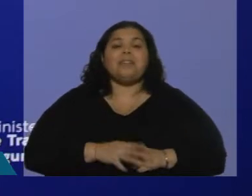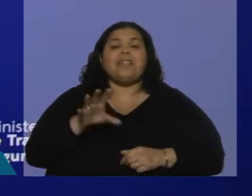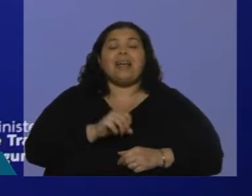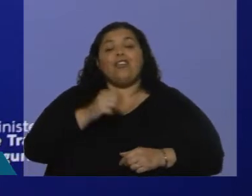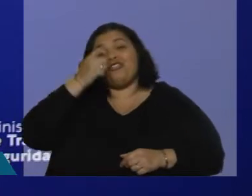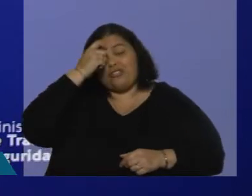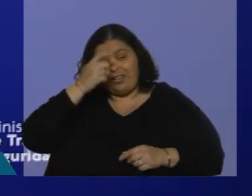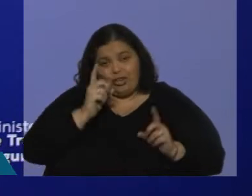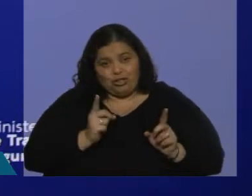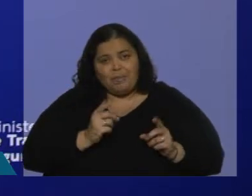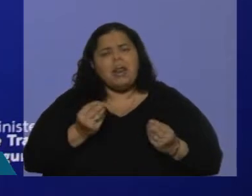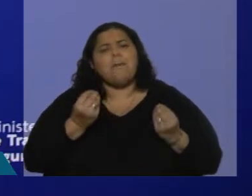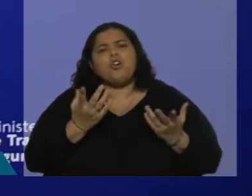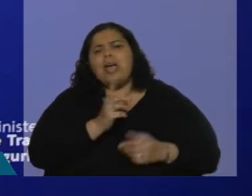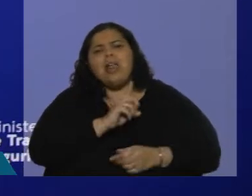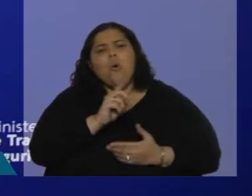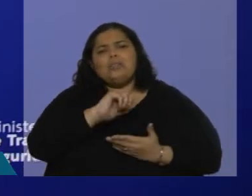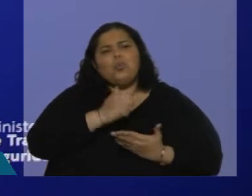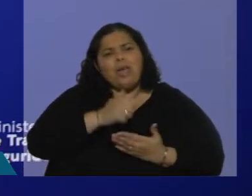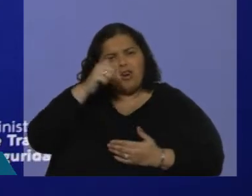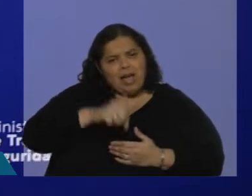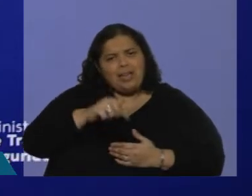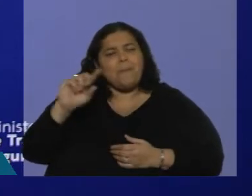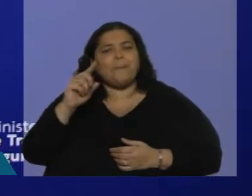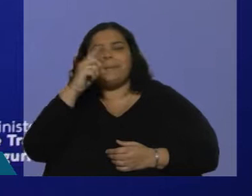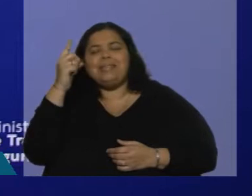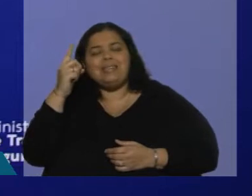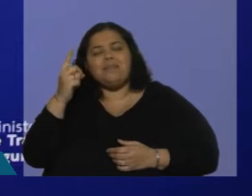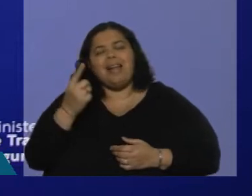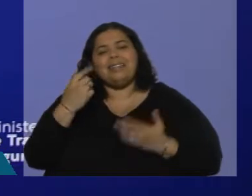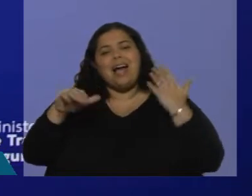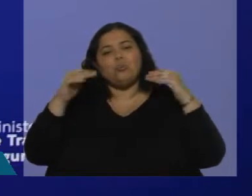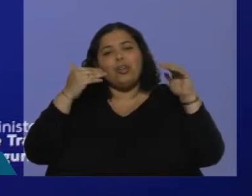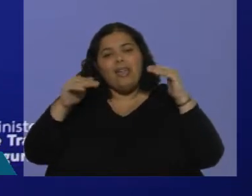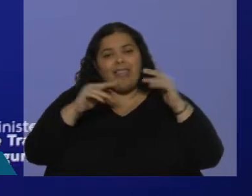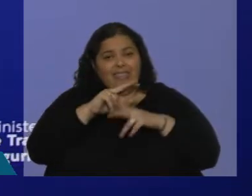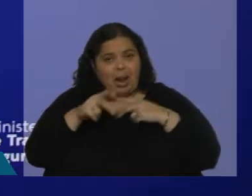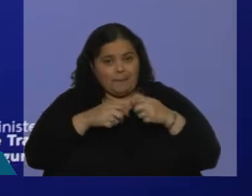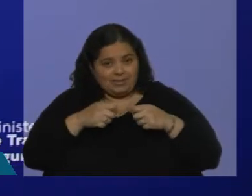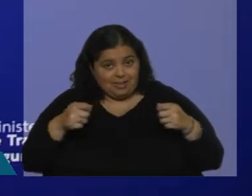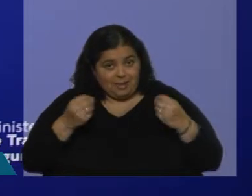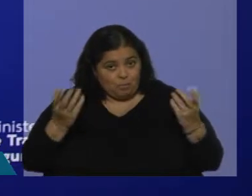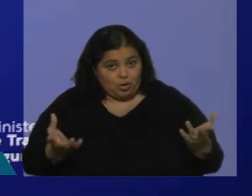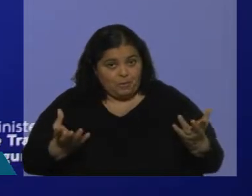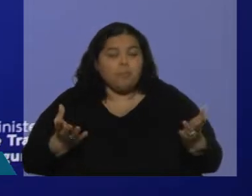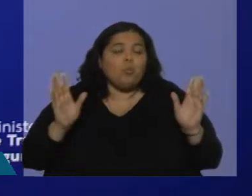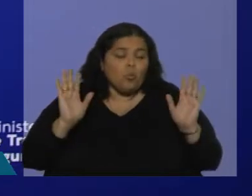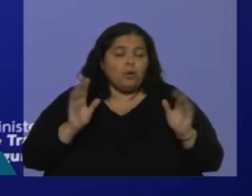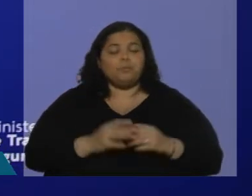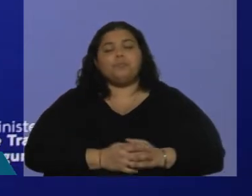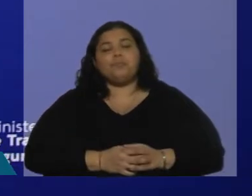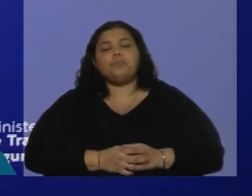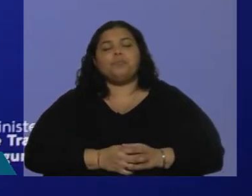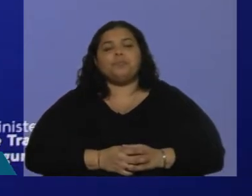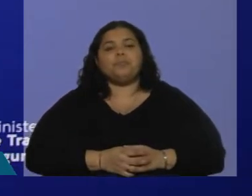porque no estuvieron aquí las principales autoridades del pit-cnt bueno se puede inferir pero